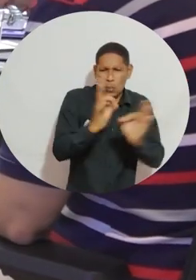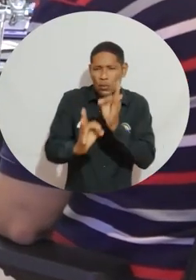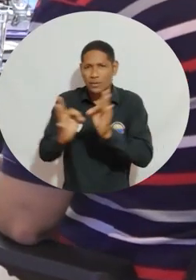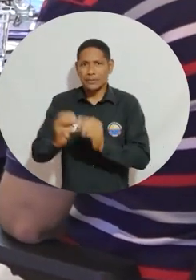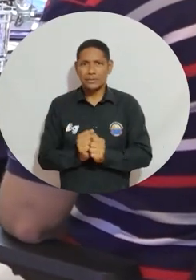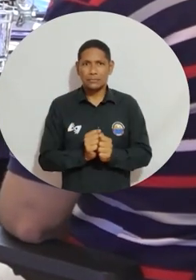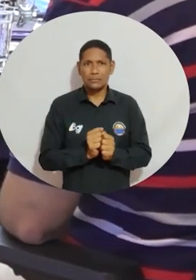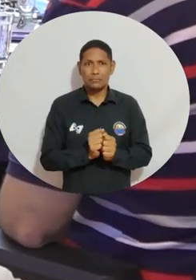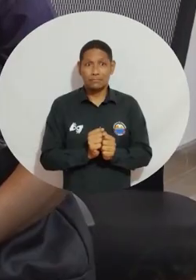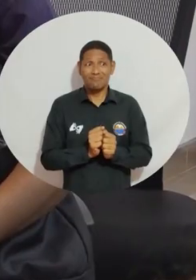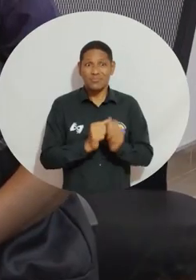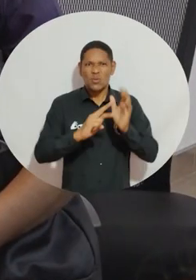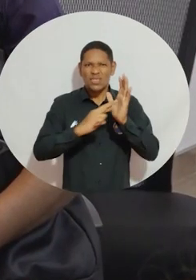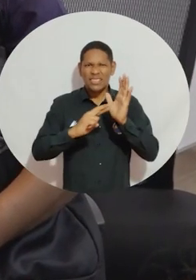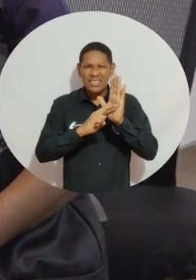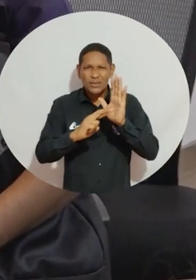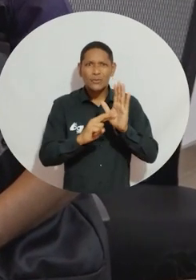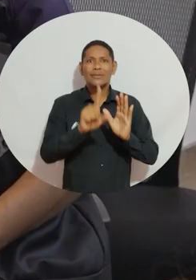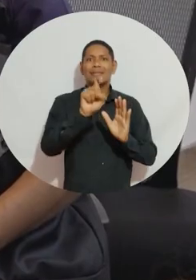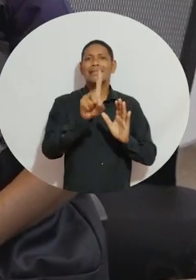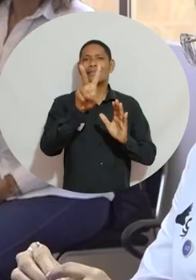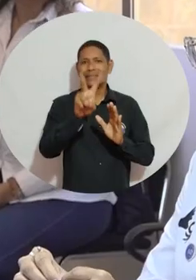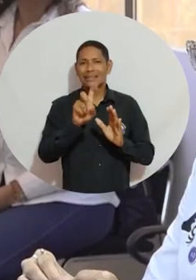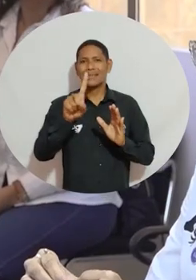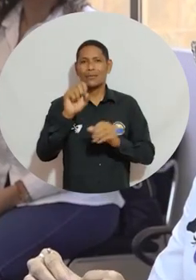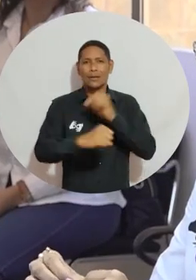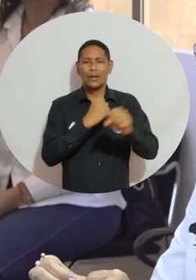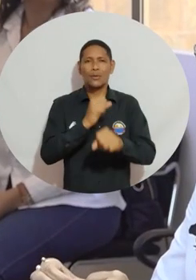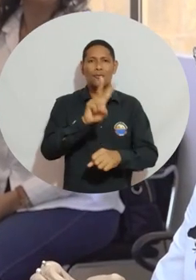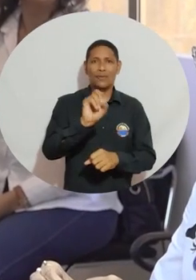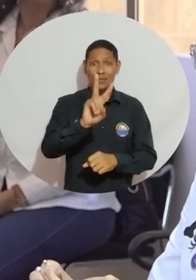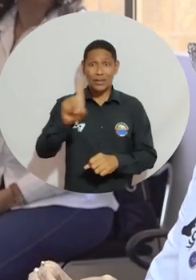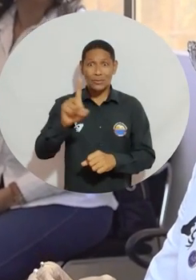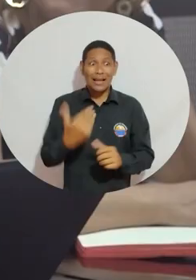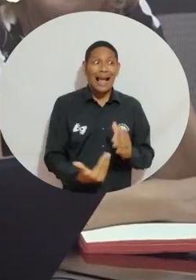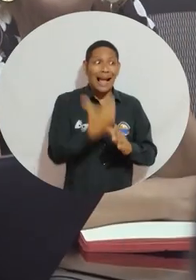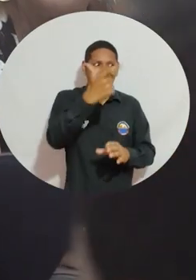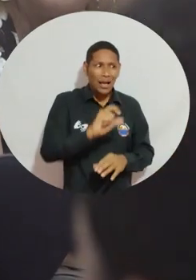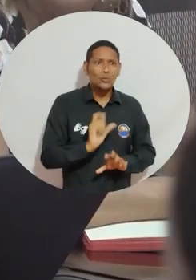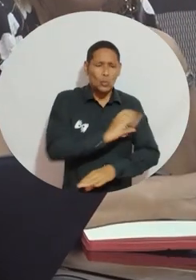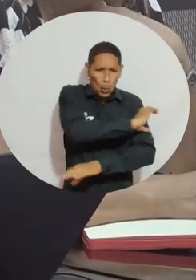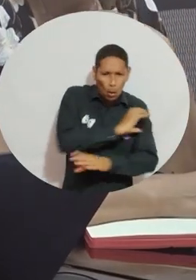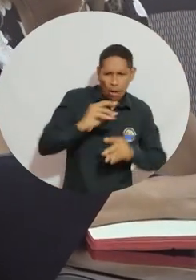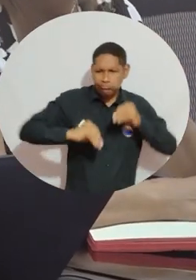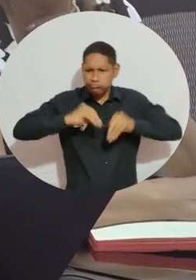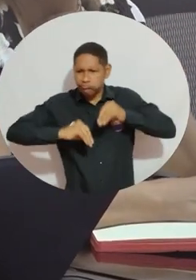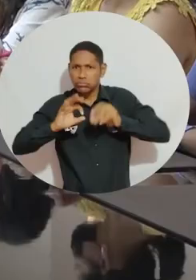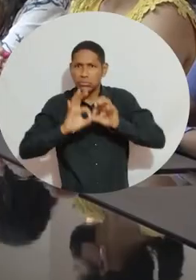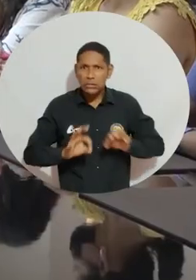protección. Recordemos que mediante la Resolución Rectoral 671 de 2021 fue creado el comité que tiene como